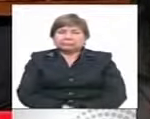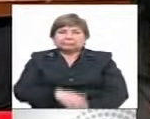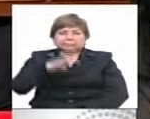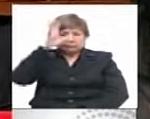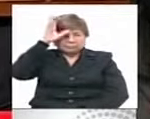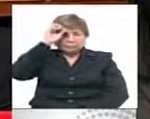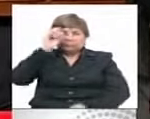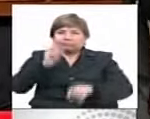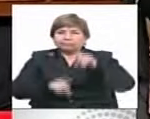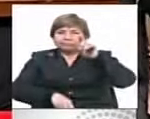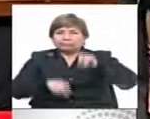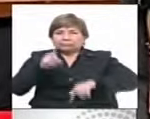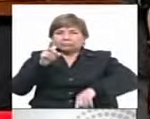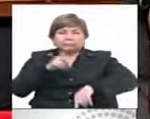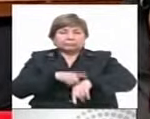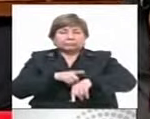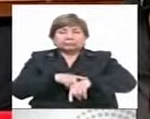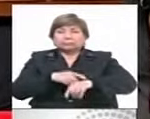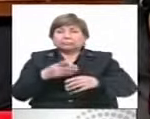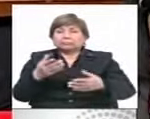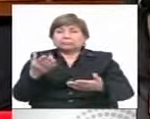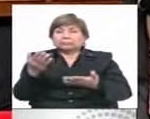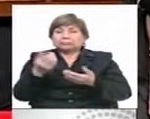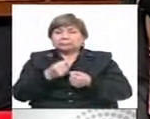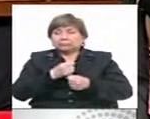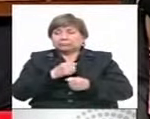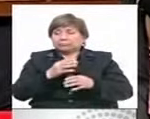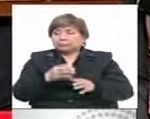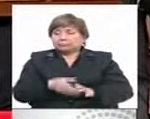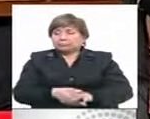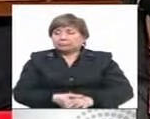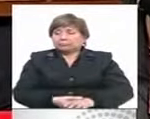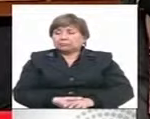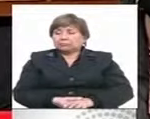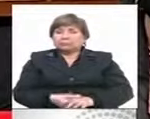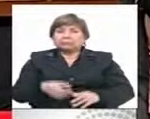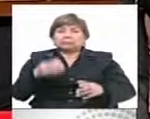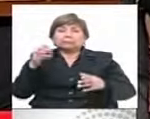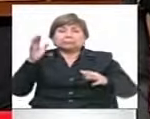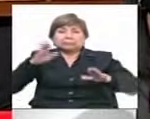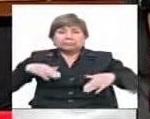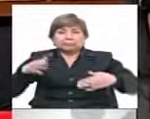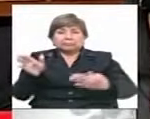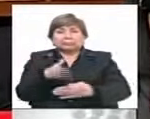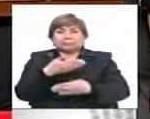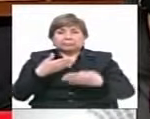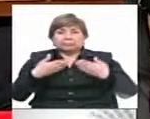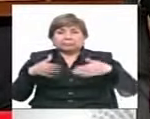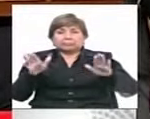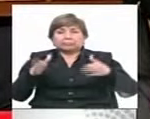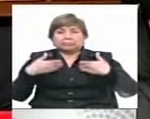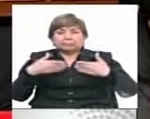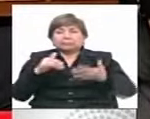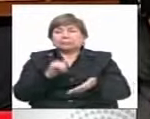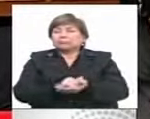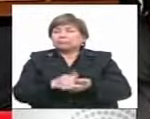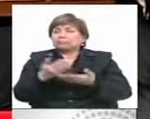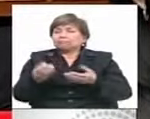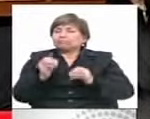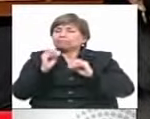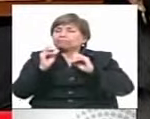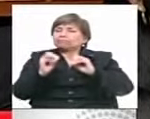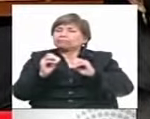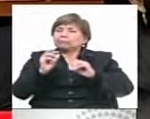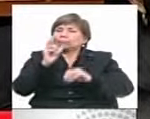embajadores que en algún momento no recibieron el agrimón de Panamá, sin embargo insistimos y los ponemos